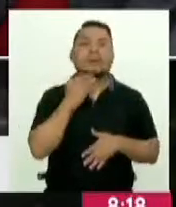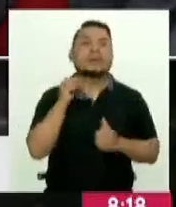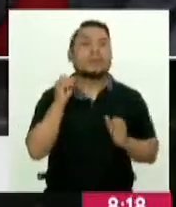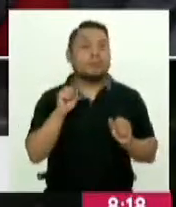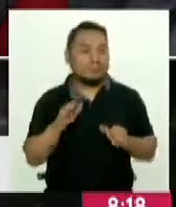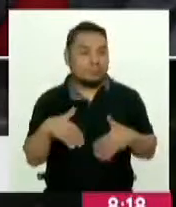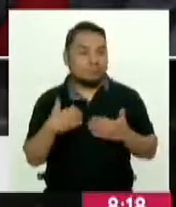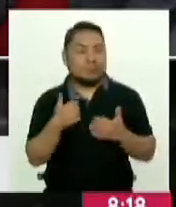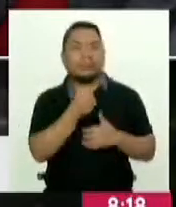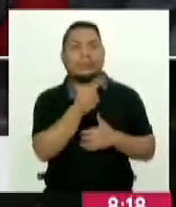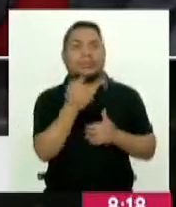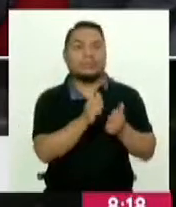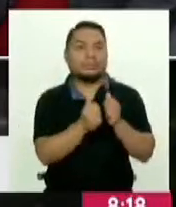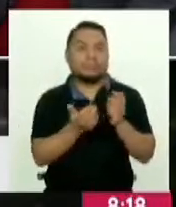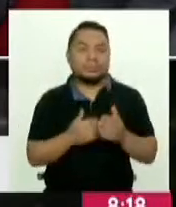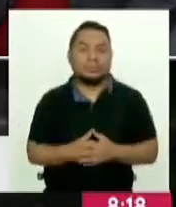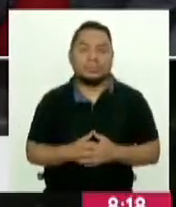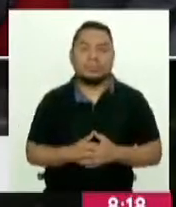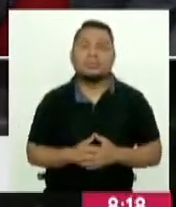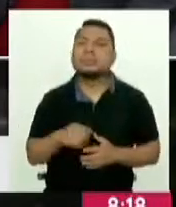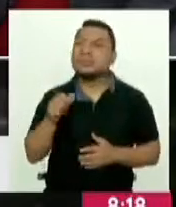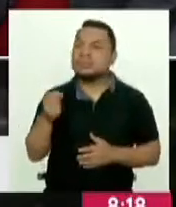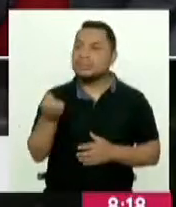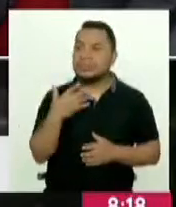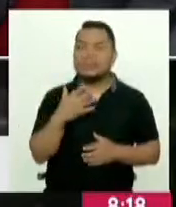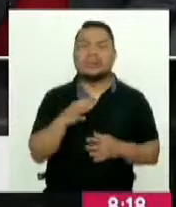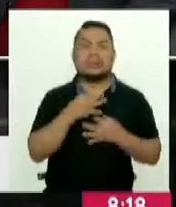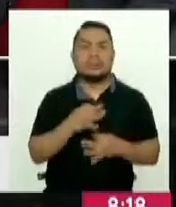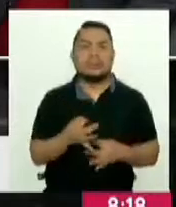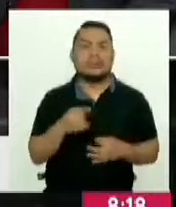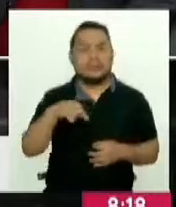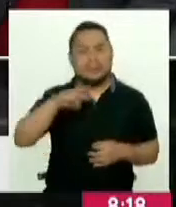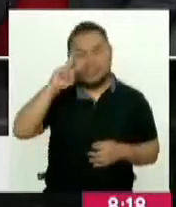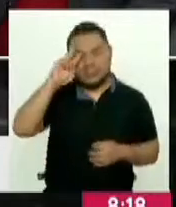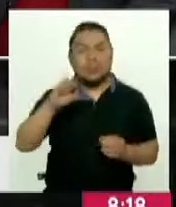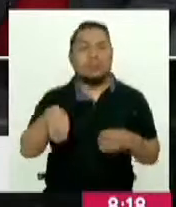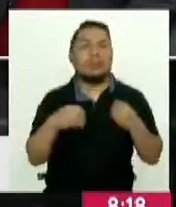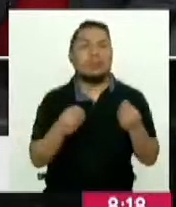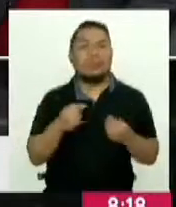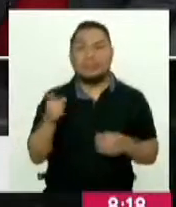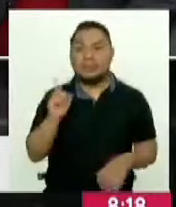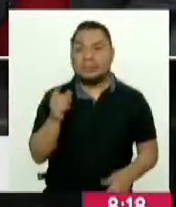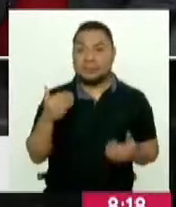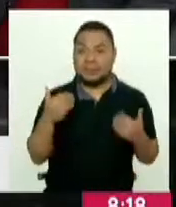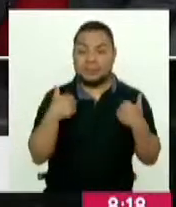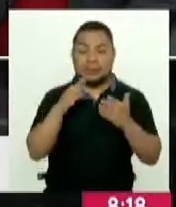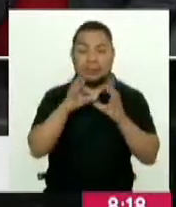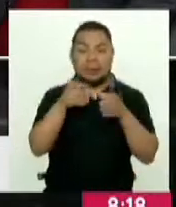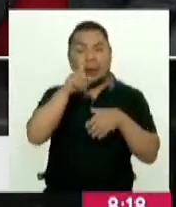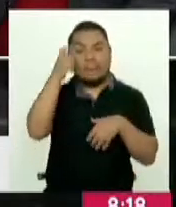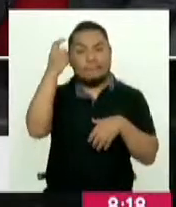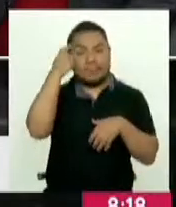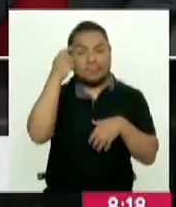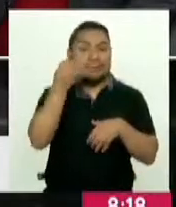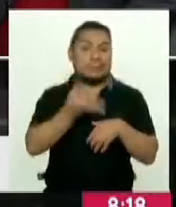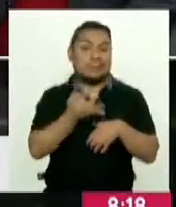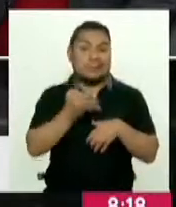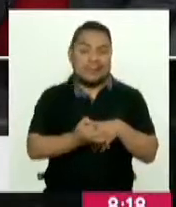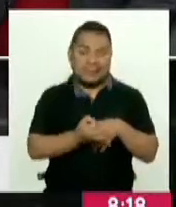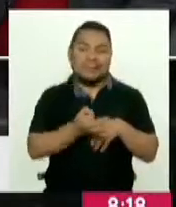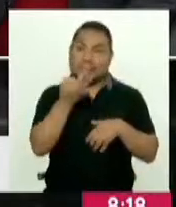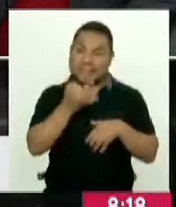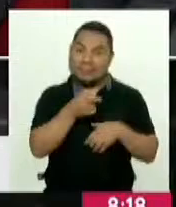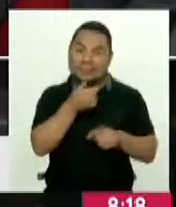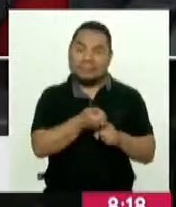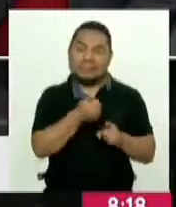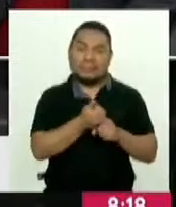posibilidades en cada circunscripción. Ahora, acá hay un fenómeno interesante en nuestro país, porque como no tenemos partidos políticos que realmente